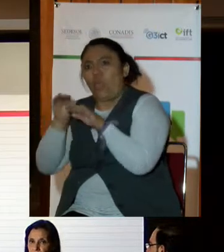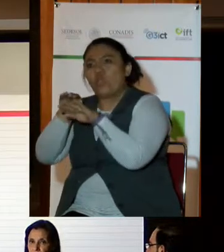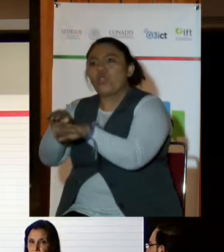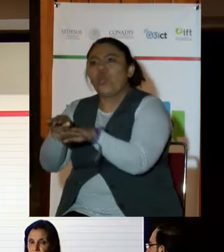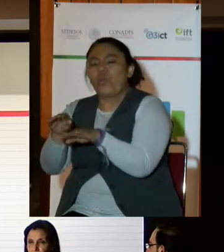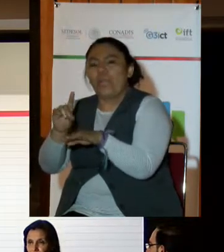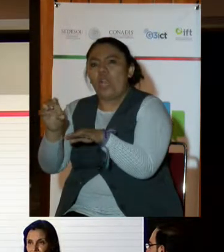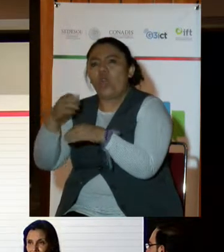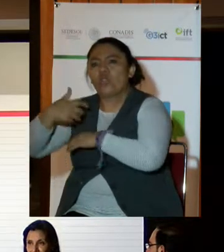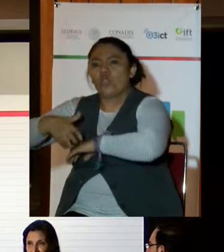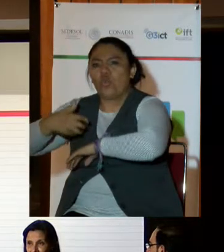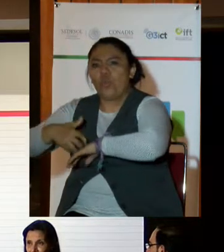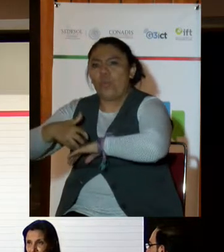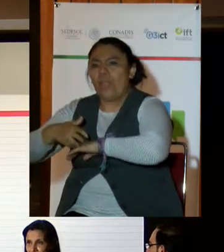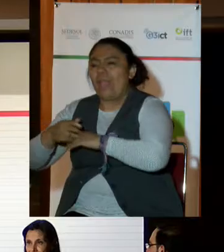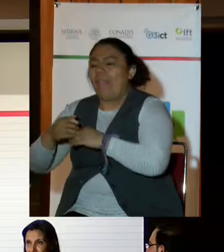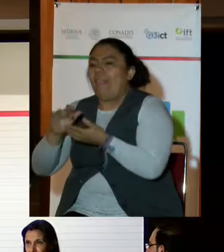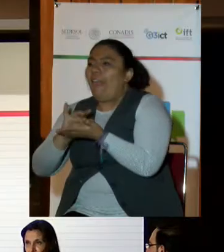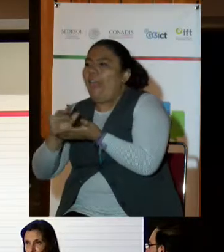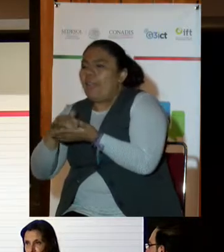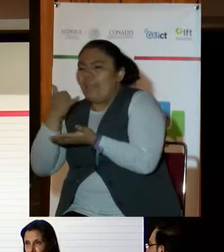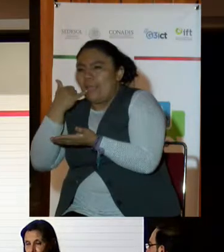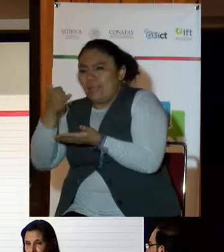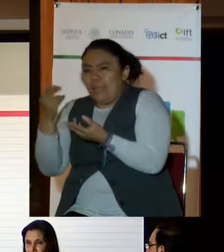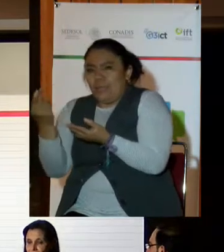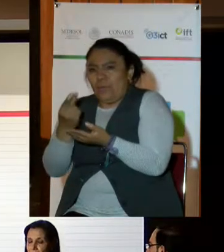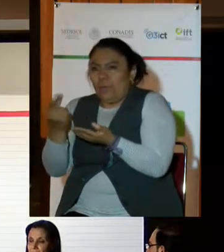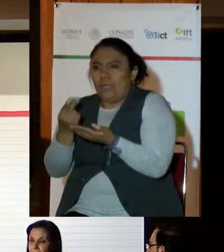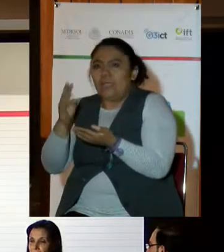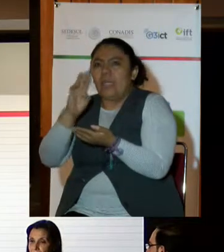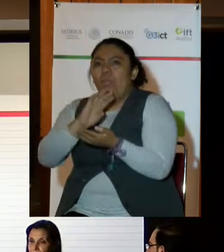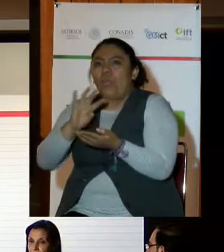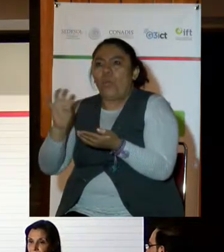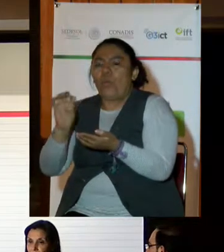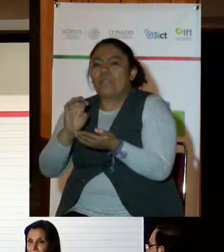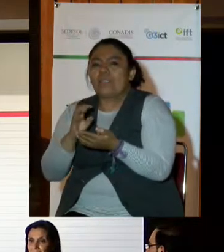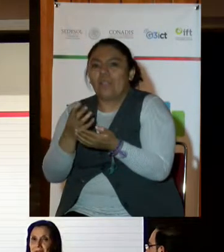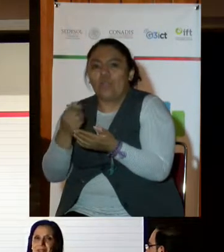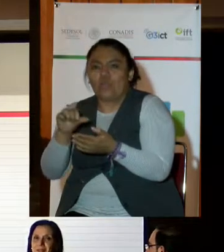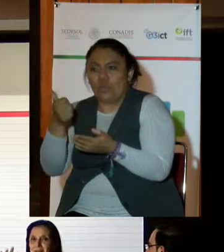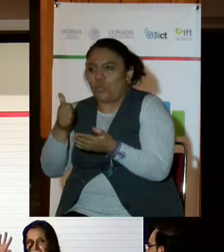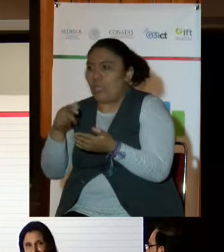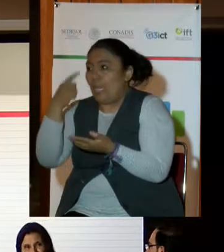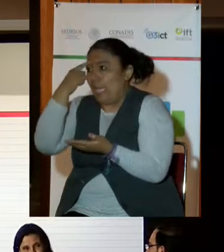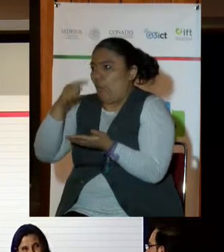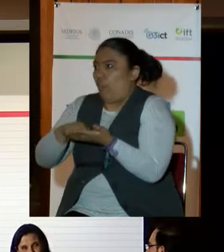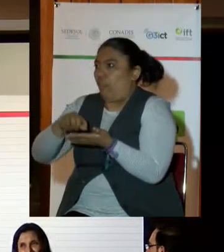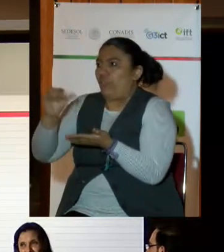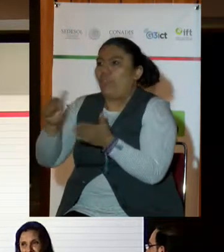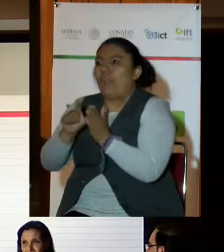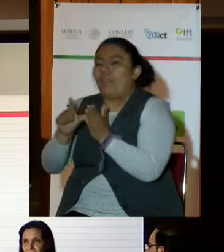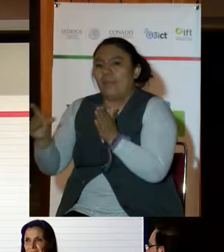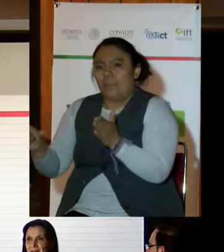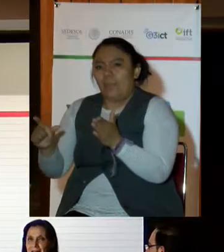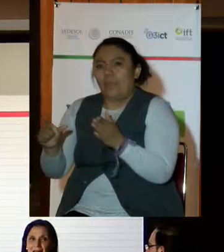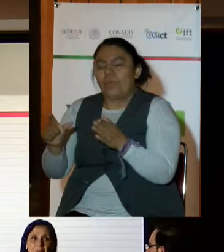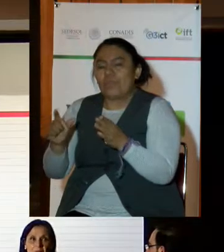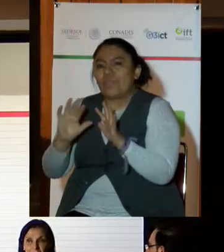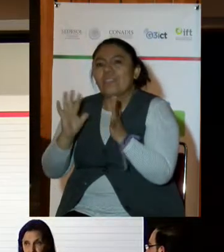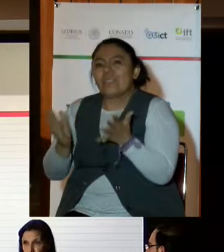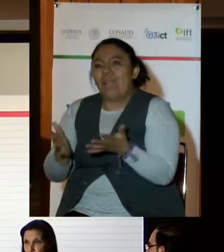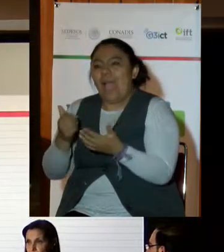En efecto, habría que revisar en el capítulo de derechos de los usuarios con discapacidad,